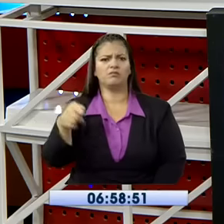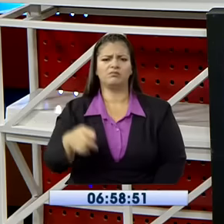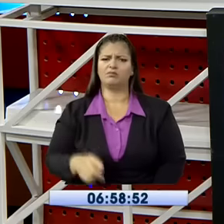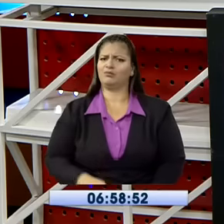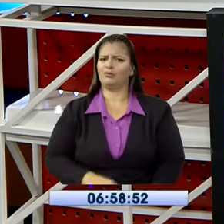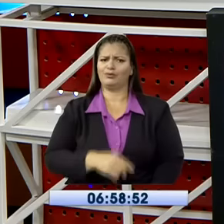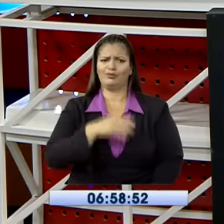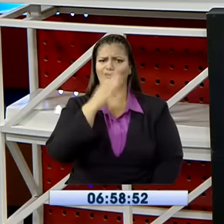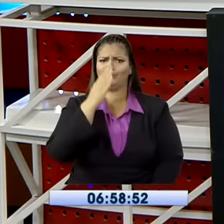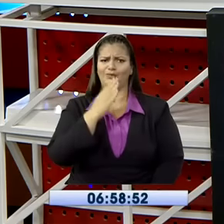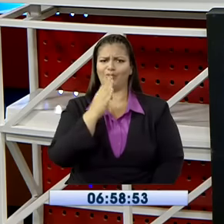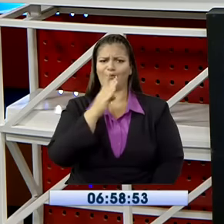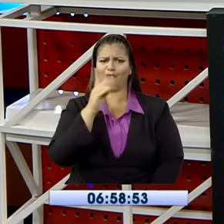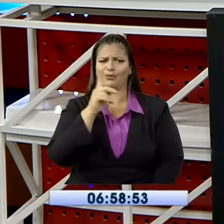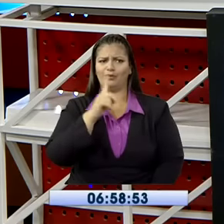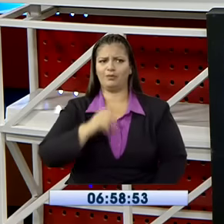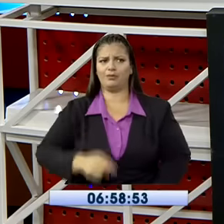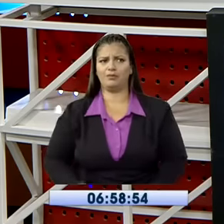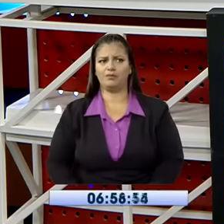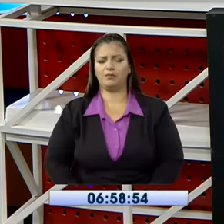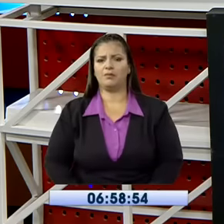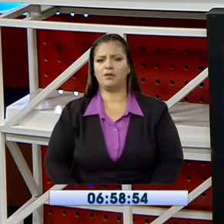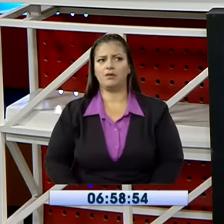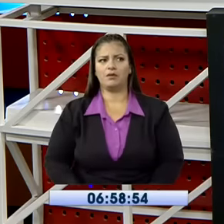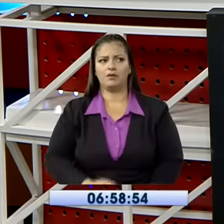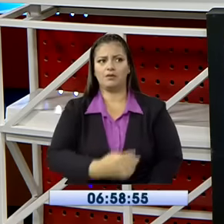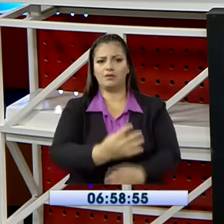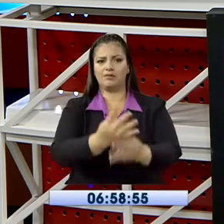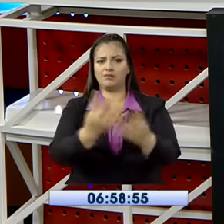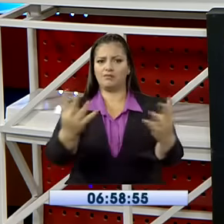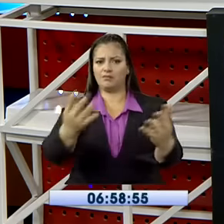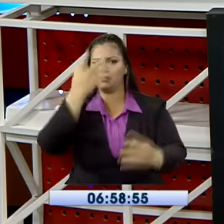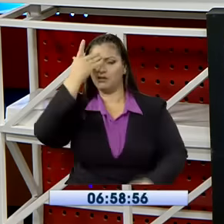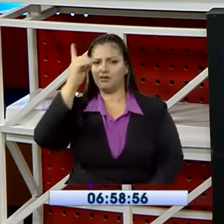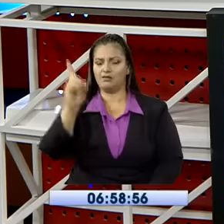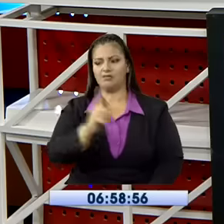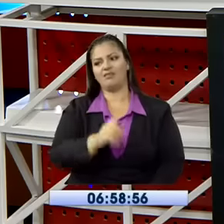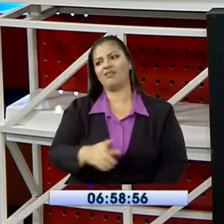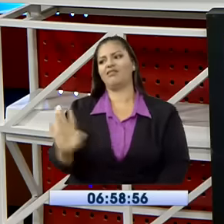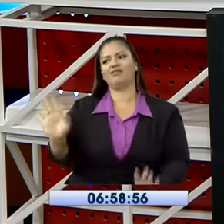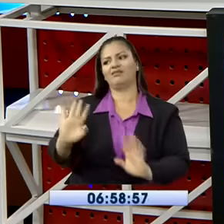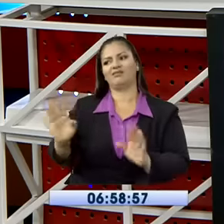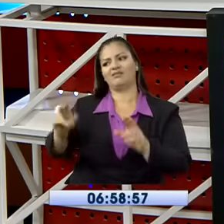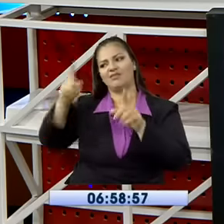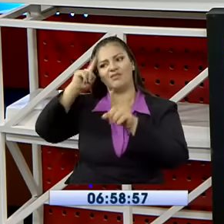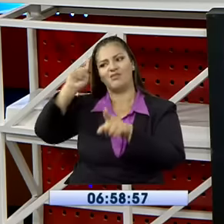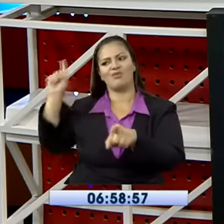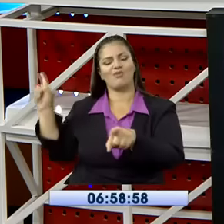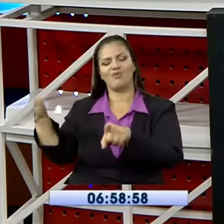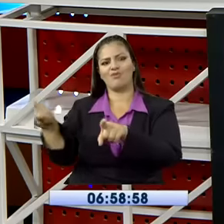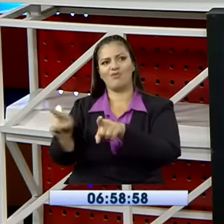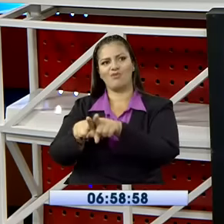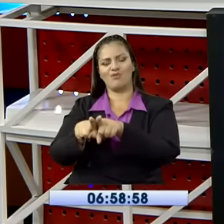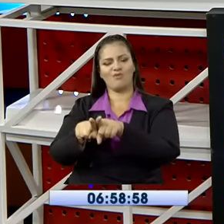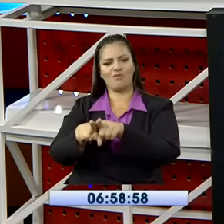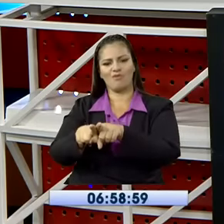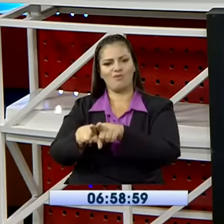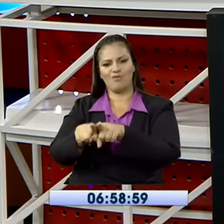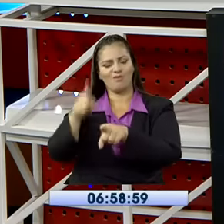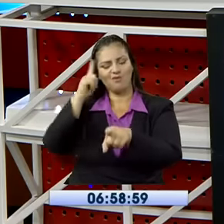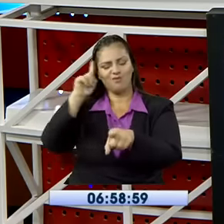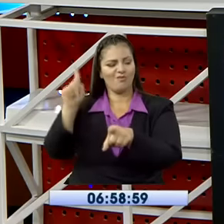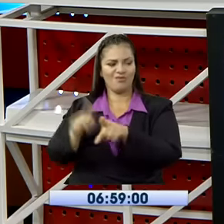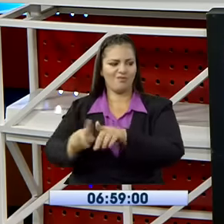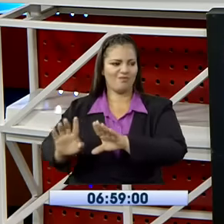decisión que él toma uno dice estoy en mi casa y me cae encima la par respeto tu criterio Pero no es lo que yo he querido decir no mal interpr Cuando